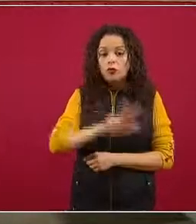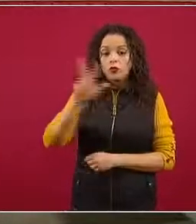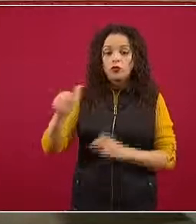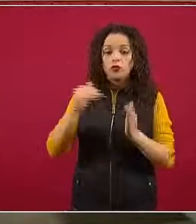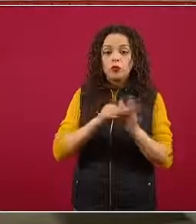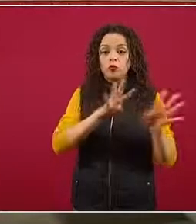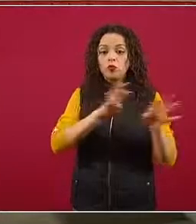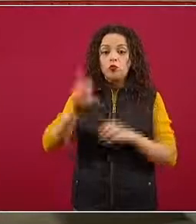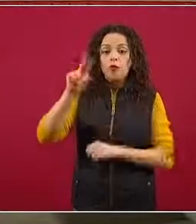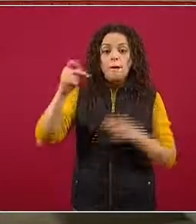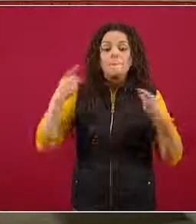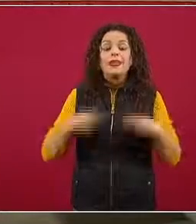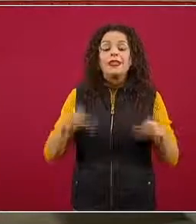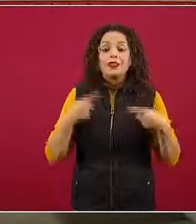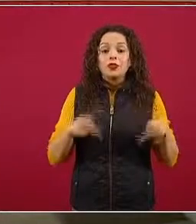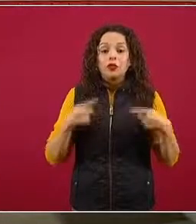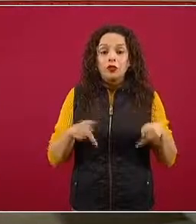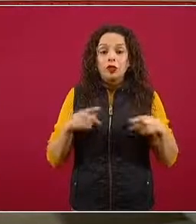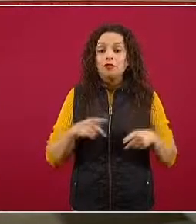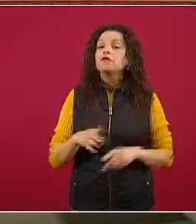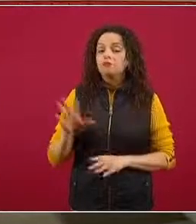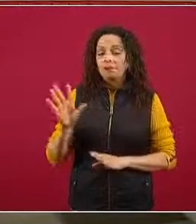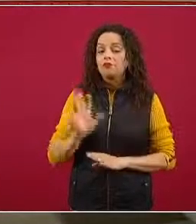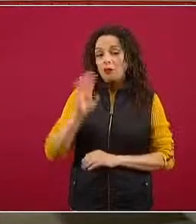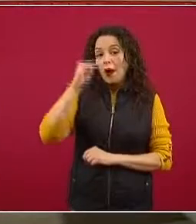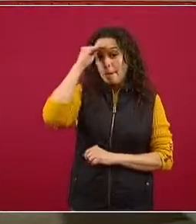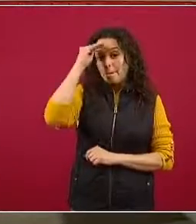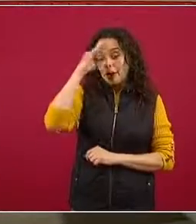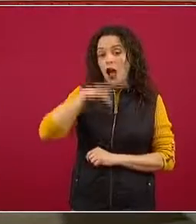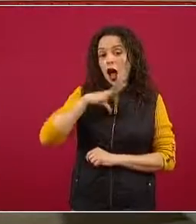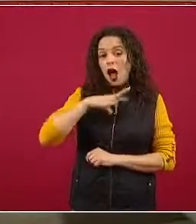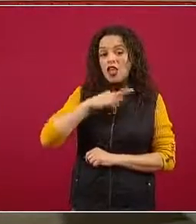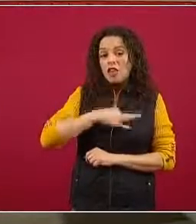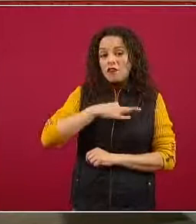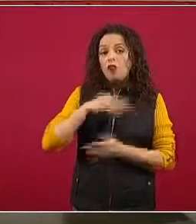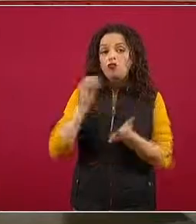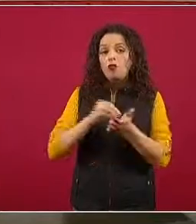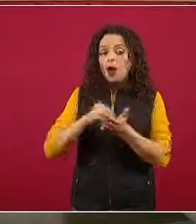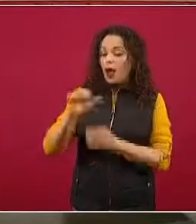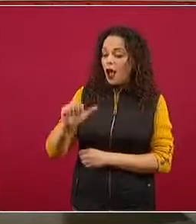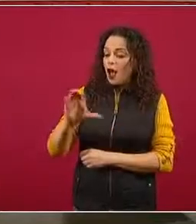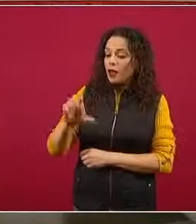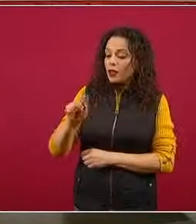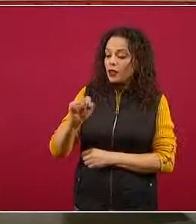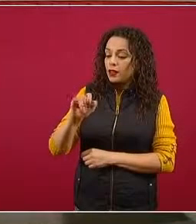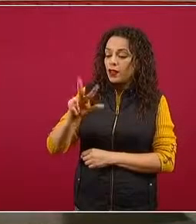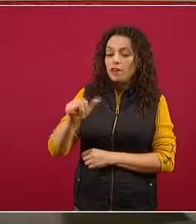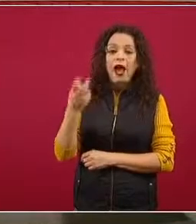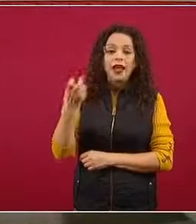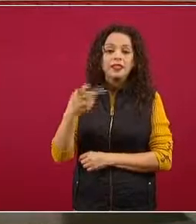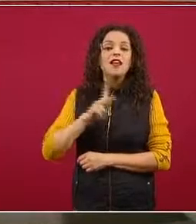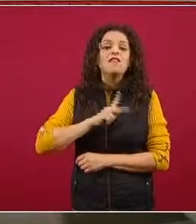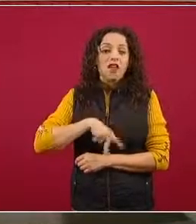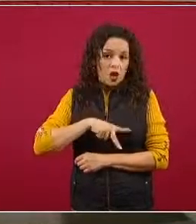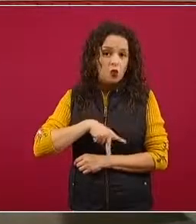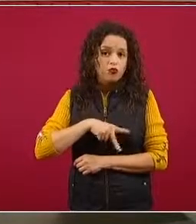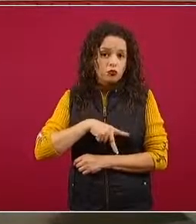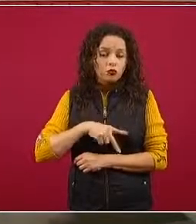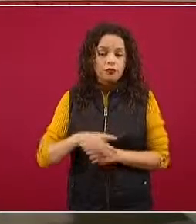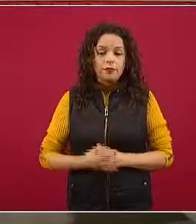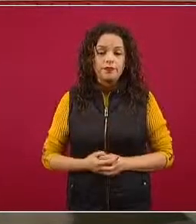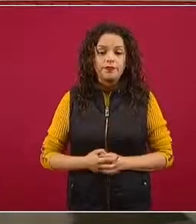88.480 personas que se estima que tienen una infección activa por el virus SARS-CoV-2, y